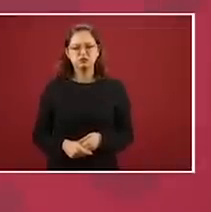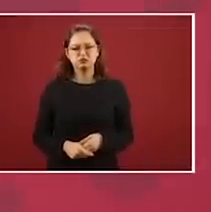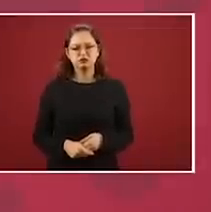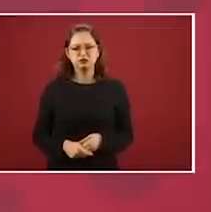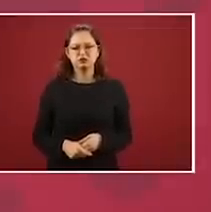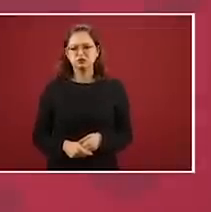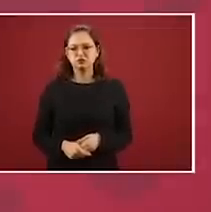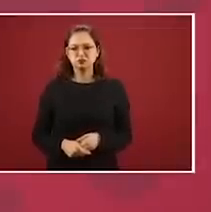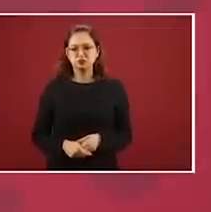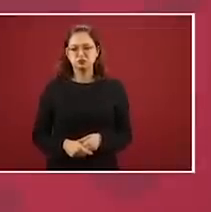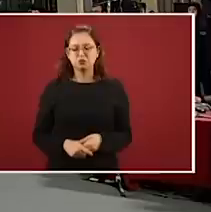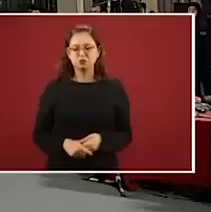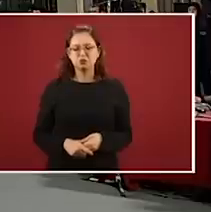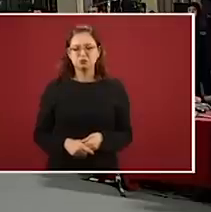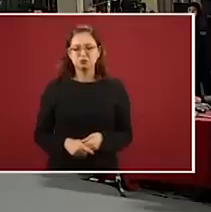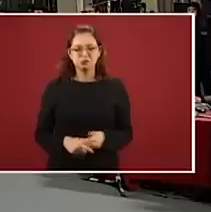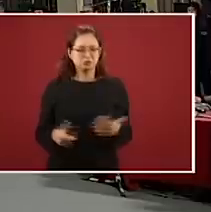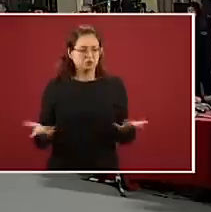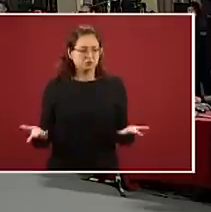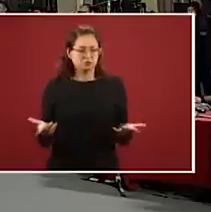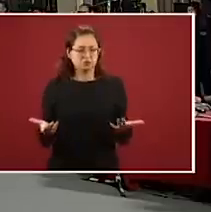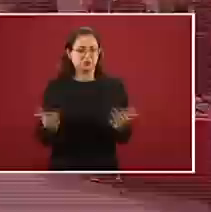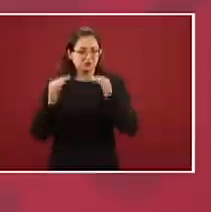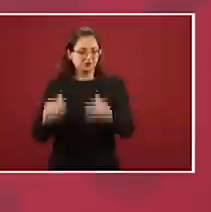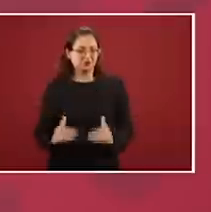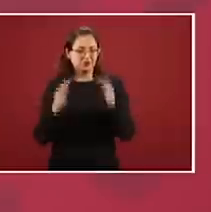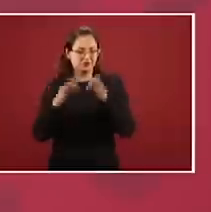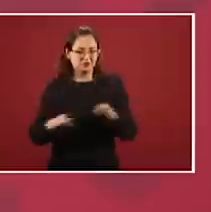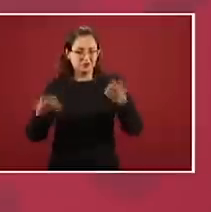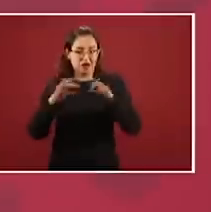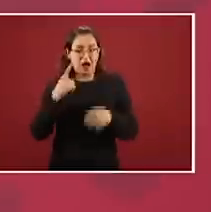va a ser un asunto de preponderancia.